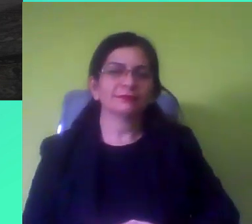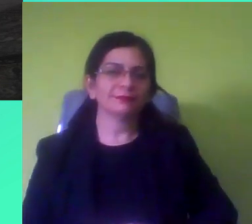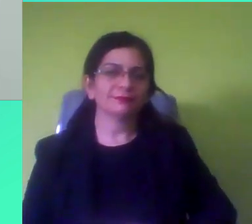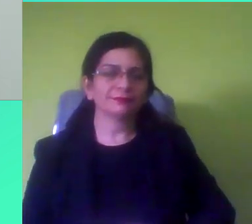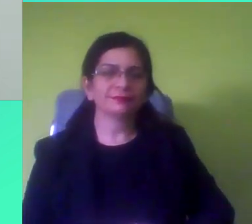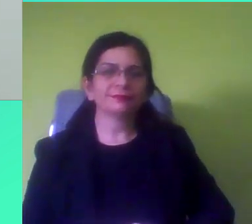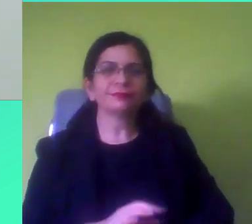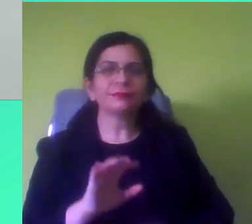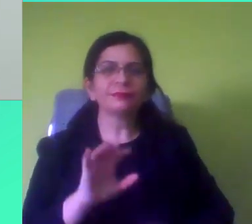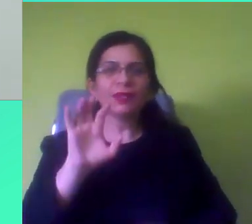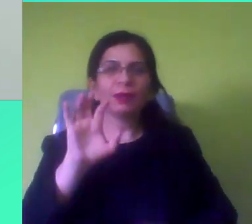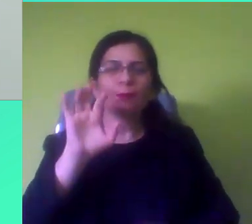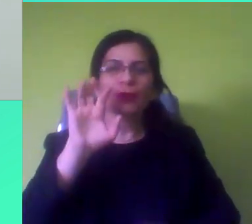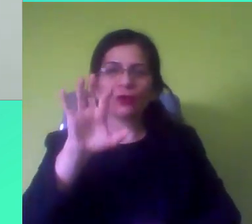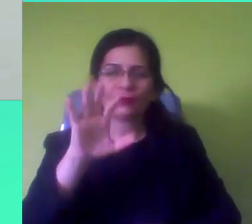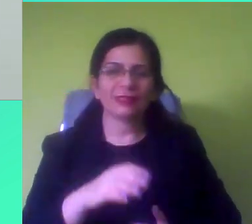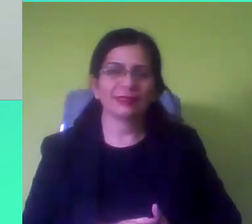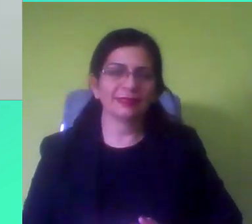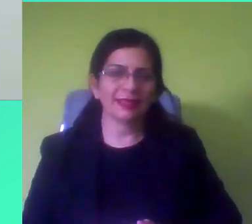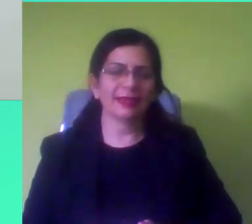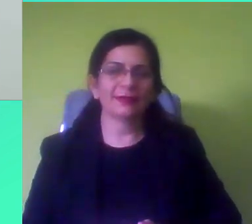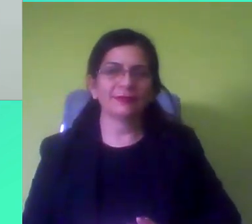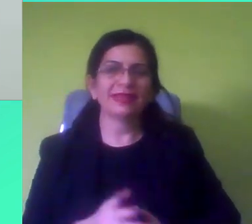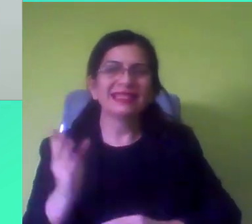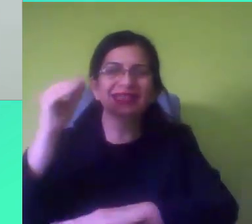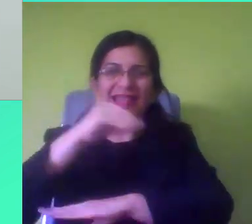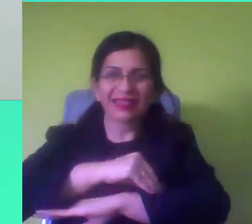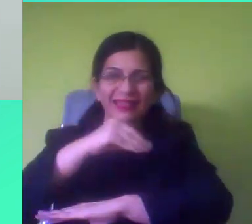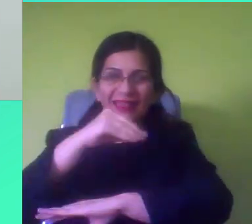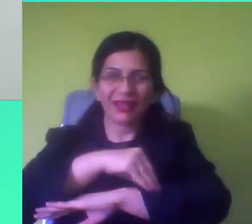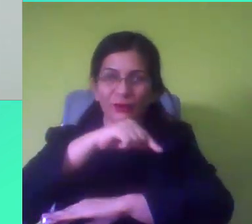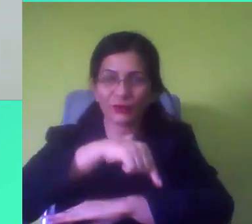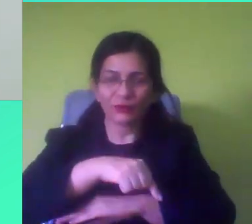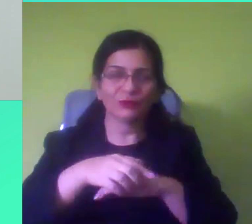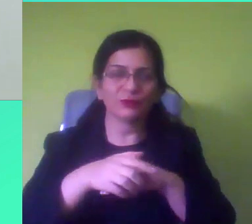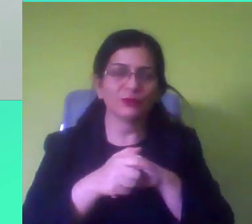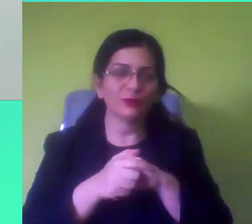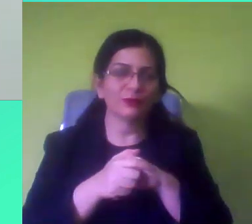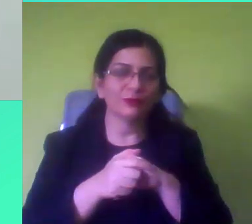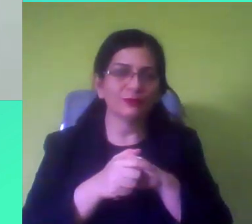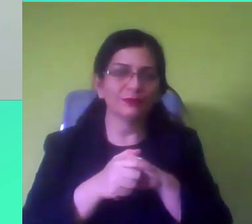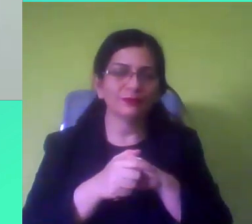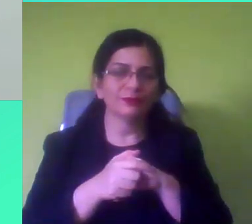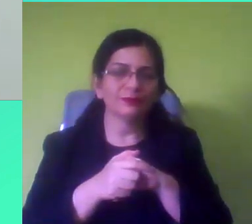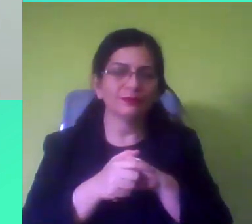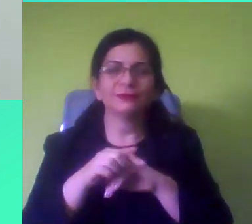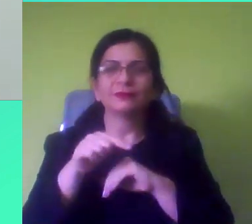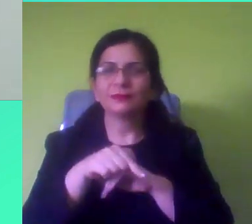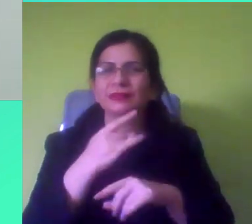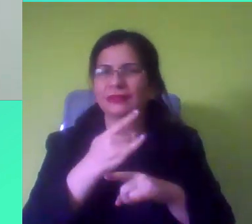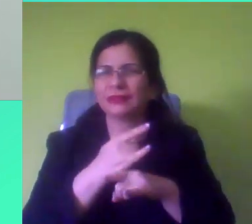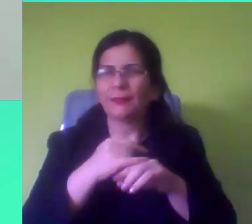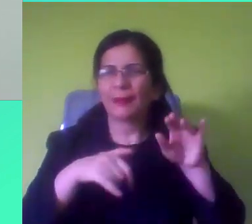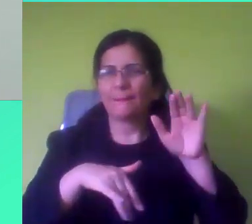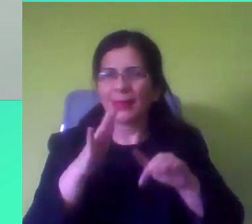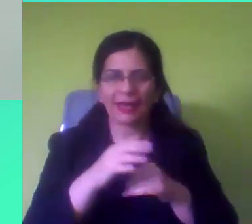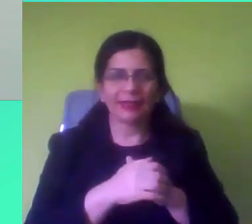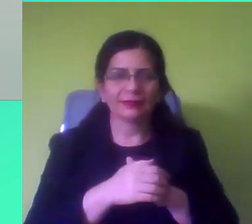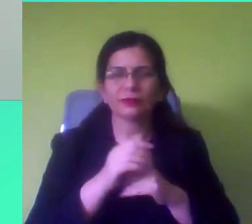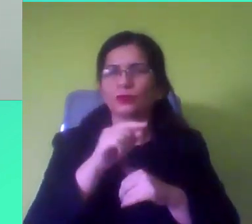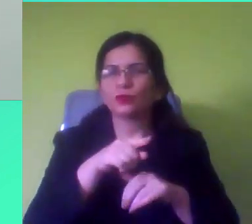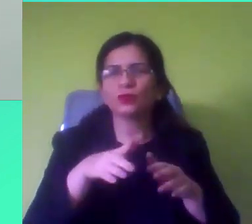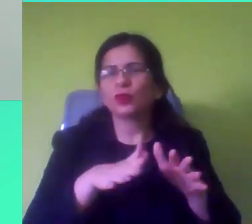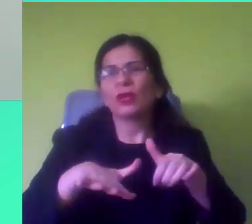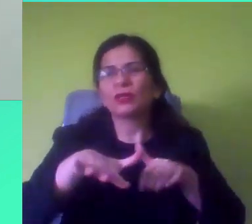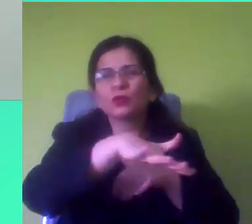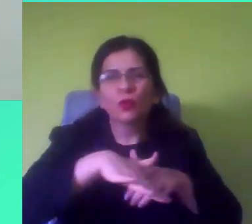con sus glaciares de hielo descubierto son los que ocupan las mayores superficies, llegando hasta casi 3.500